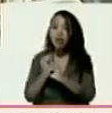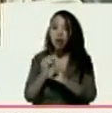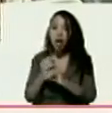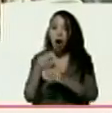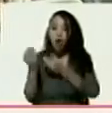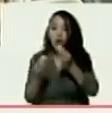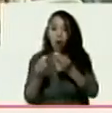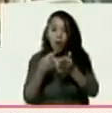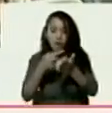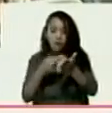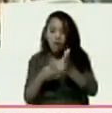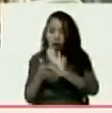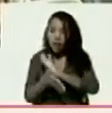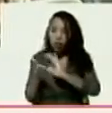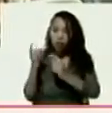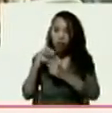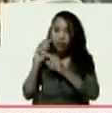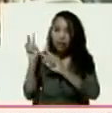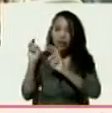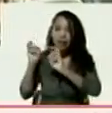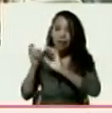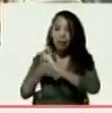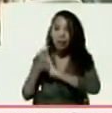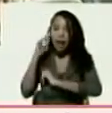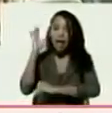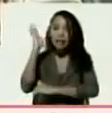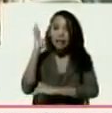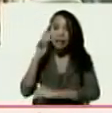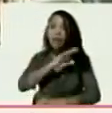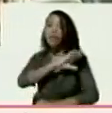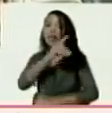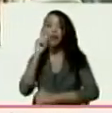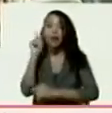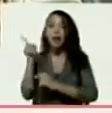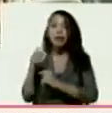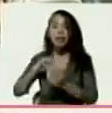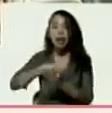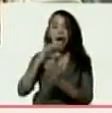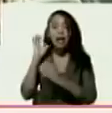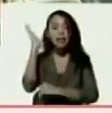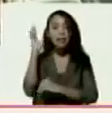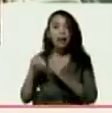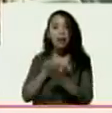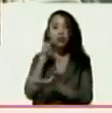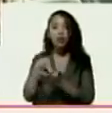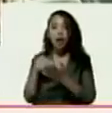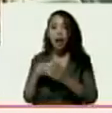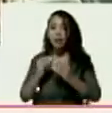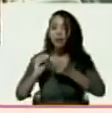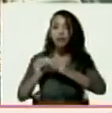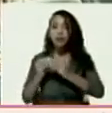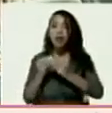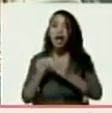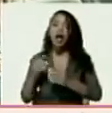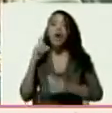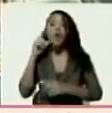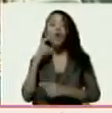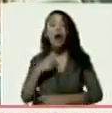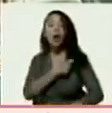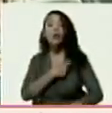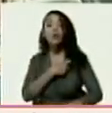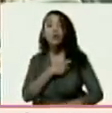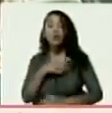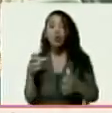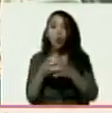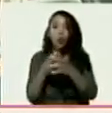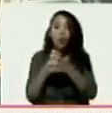eso? Y también ayer la Asamblea, la directiva de la Asamblea Nacional, sesionó para conformar una comisión especial única